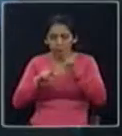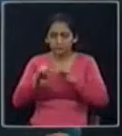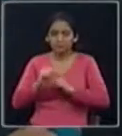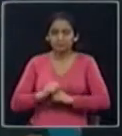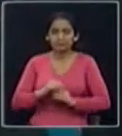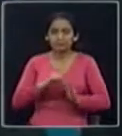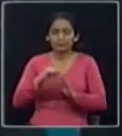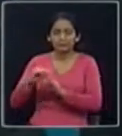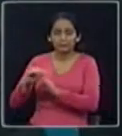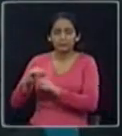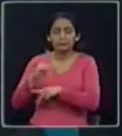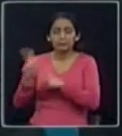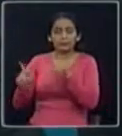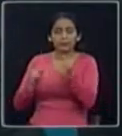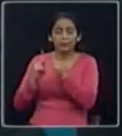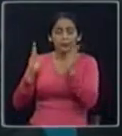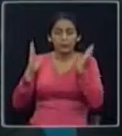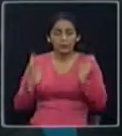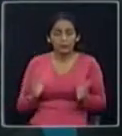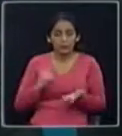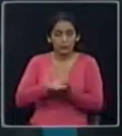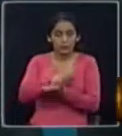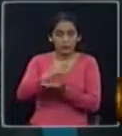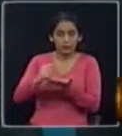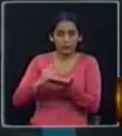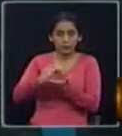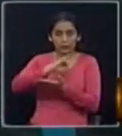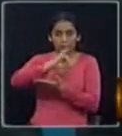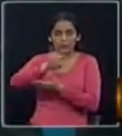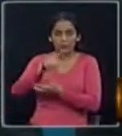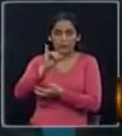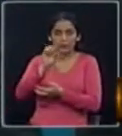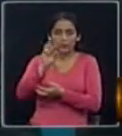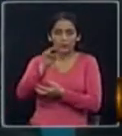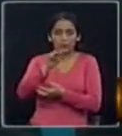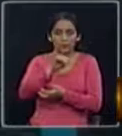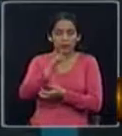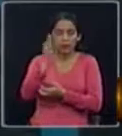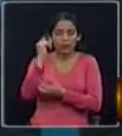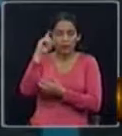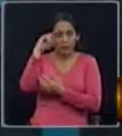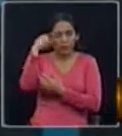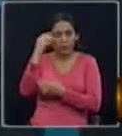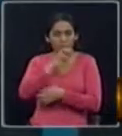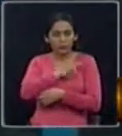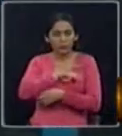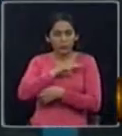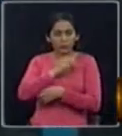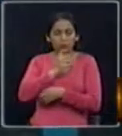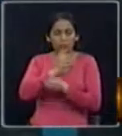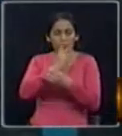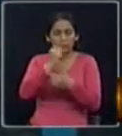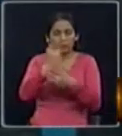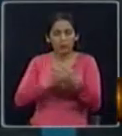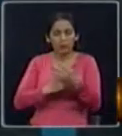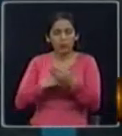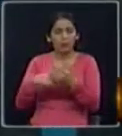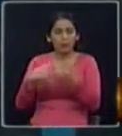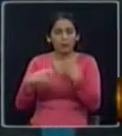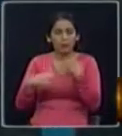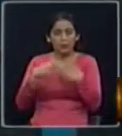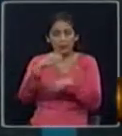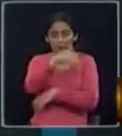El prefecto del Guayas, Jimmy Jairala, calificó de nefasto el informe para primer debate que emitió la Comisión de Gobiernos Autónomos sobre la Ley de Límites Territoriales del